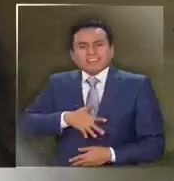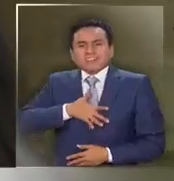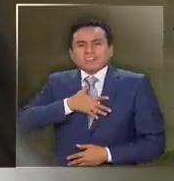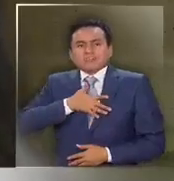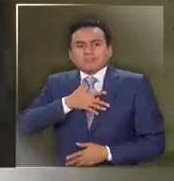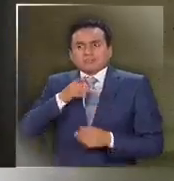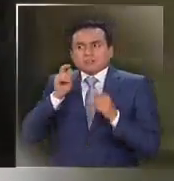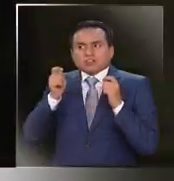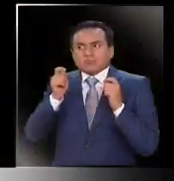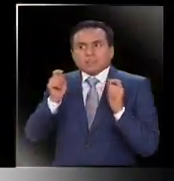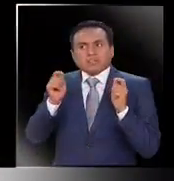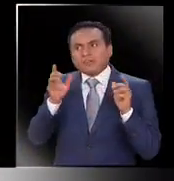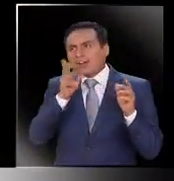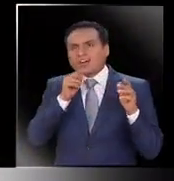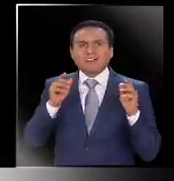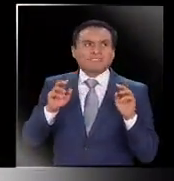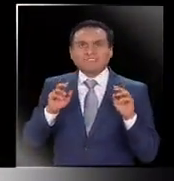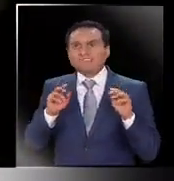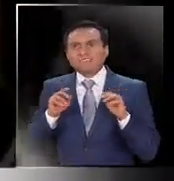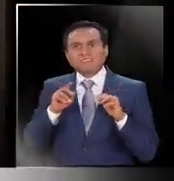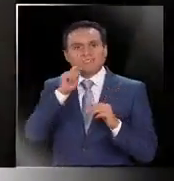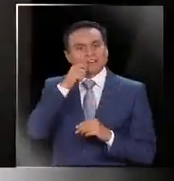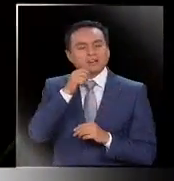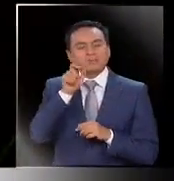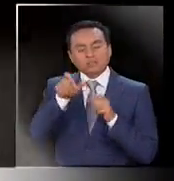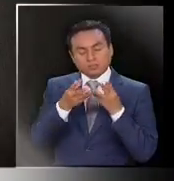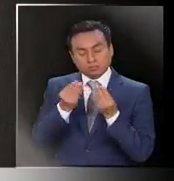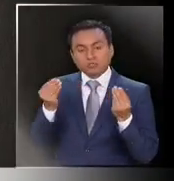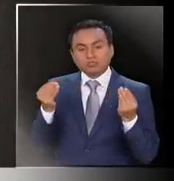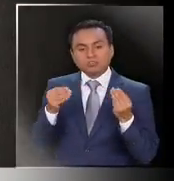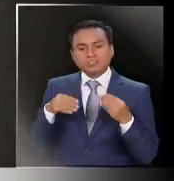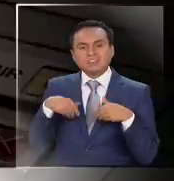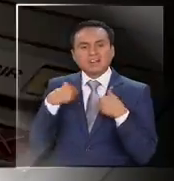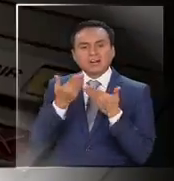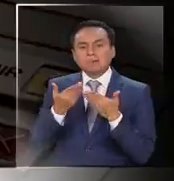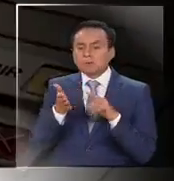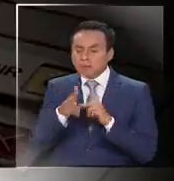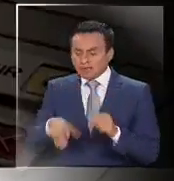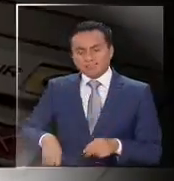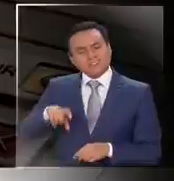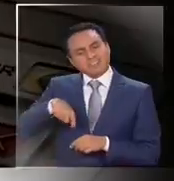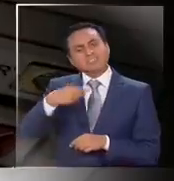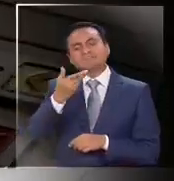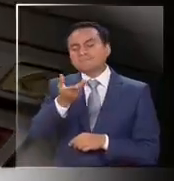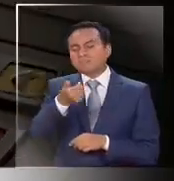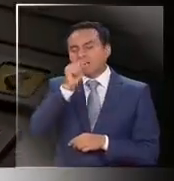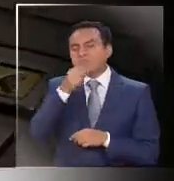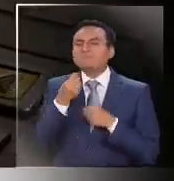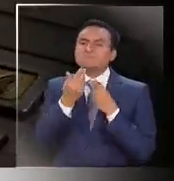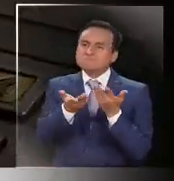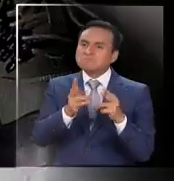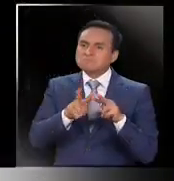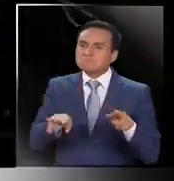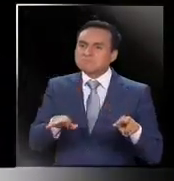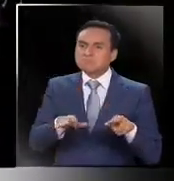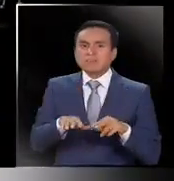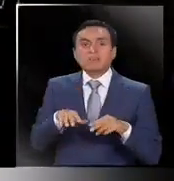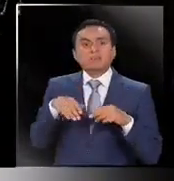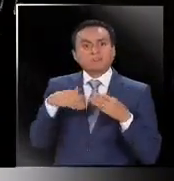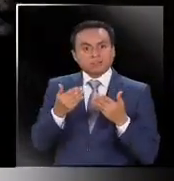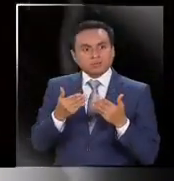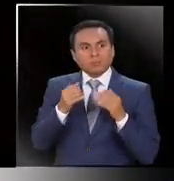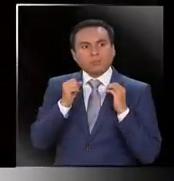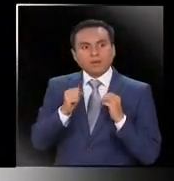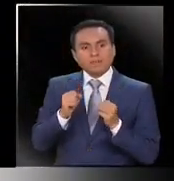de riesgo, de peligro. Y es por eso que en muchos casos las víctimas se entregan sin negarse sus tarjetas y sus claves secretas. El efecto